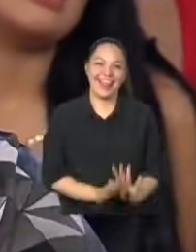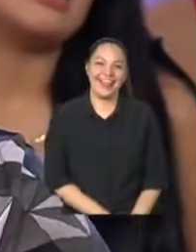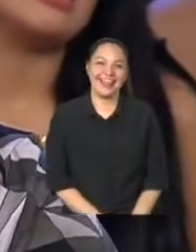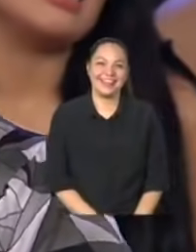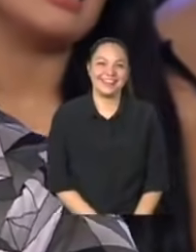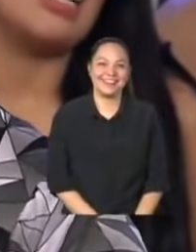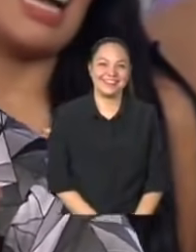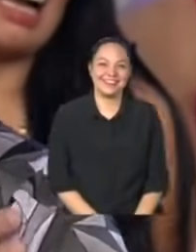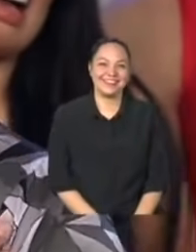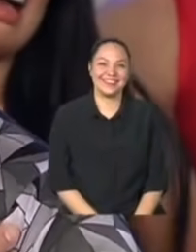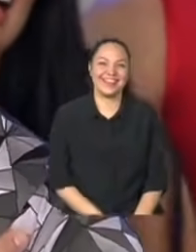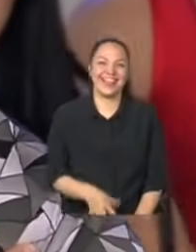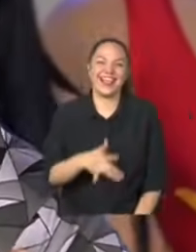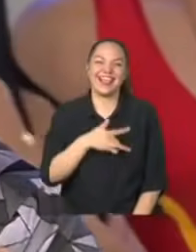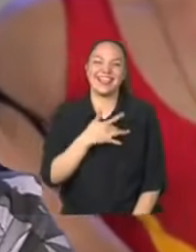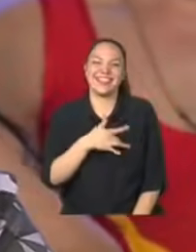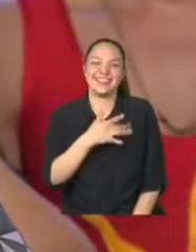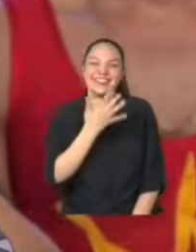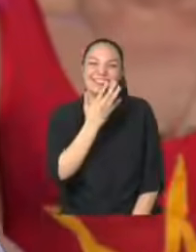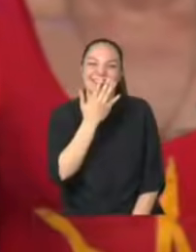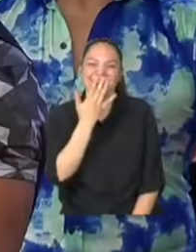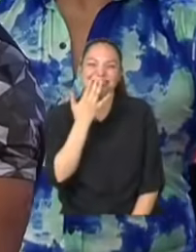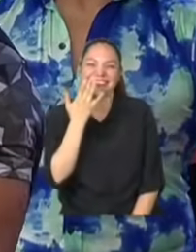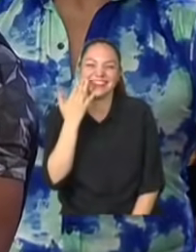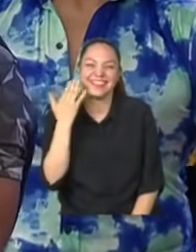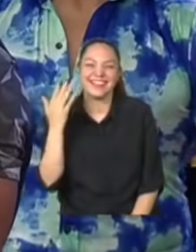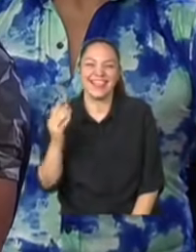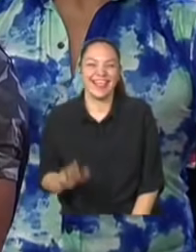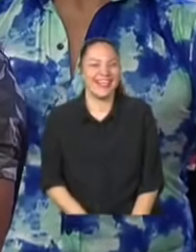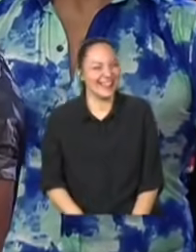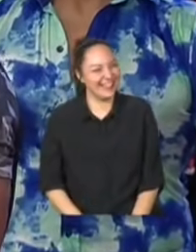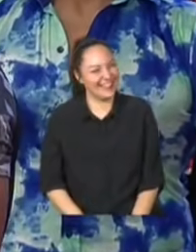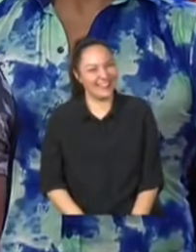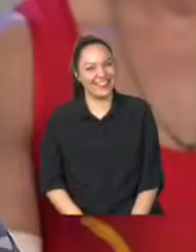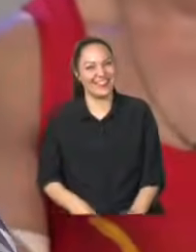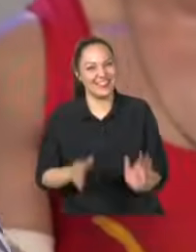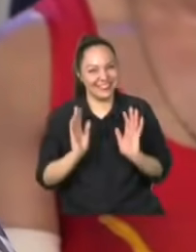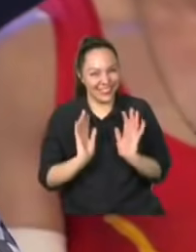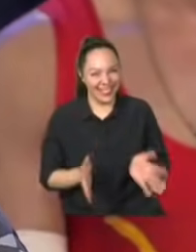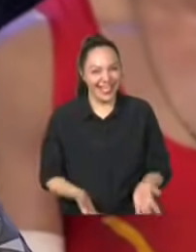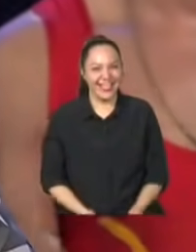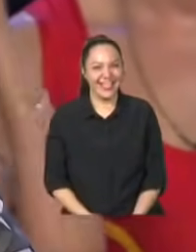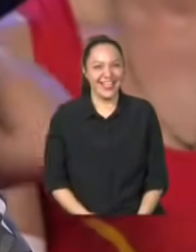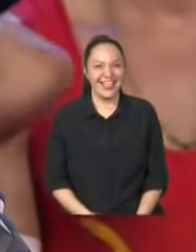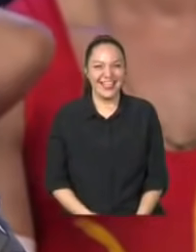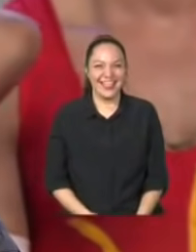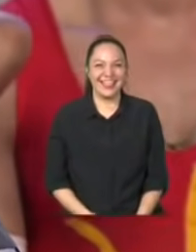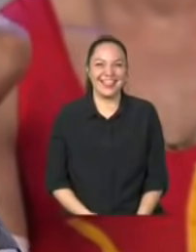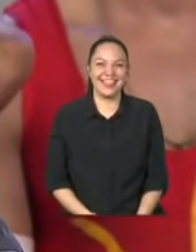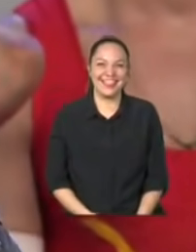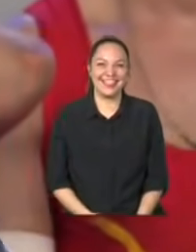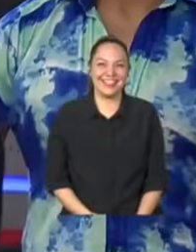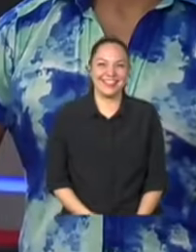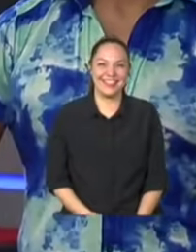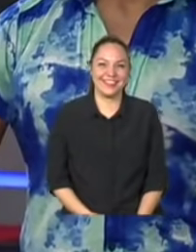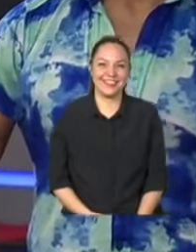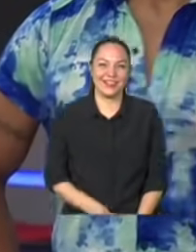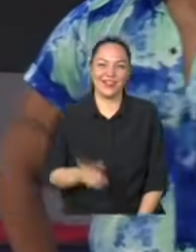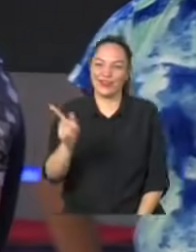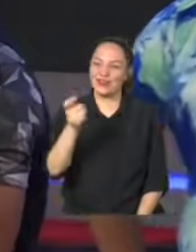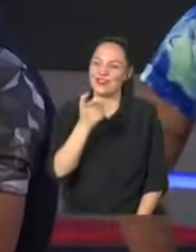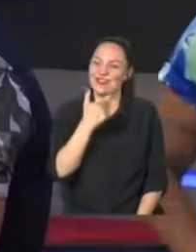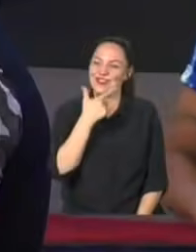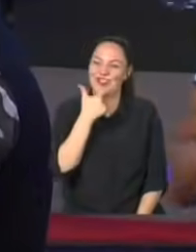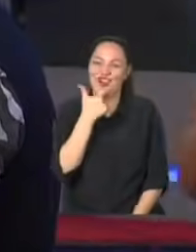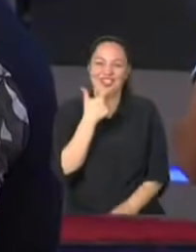Qué rico se siente, de veras. Hombre, me estoy enamorando más de ti. Dame otro, precioso. Tu sonrisa tan